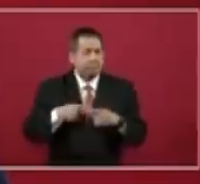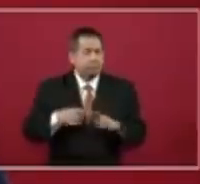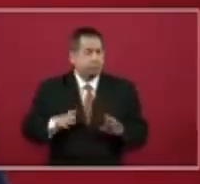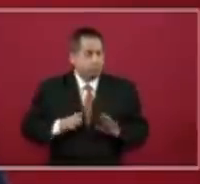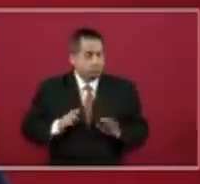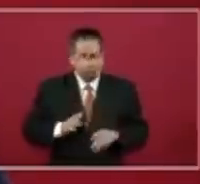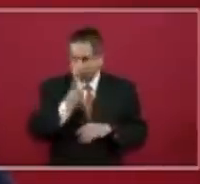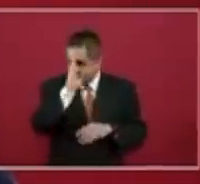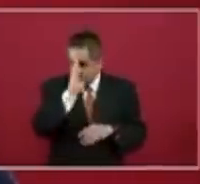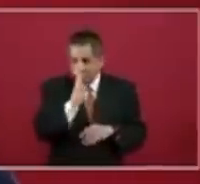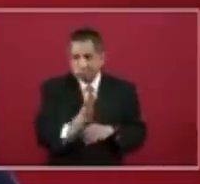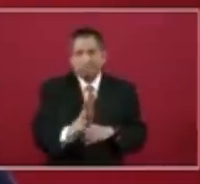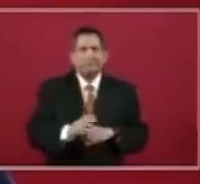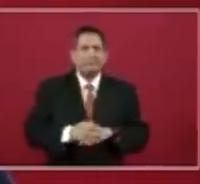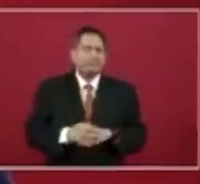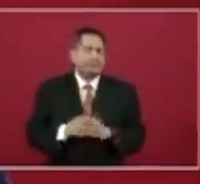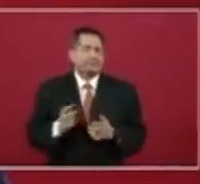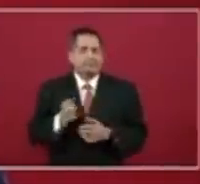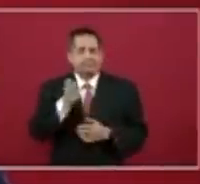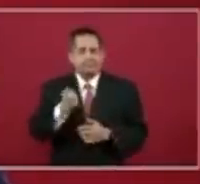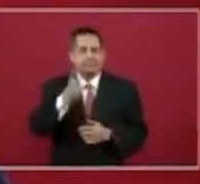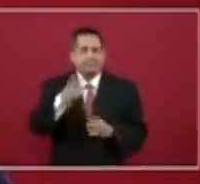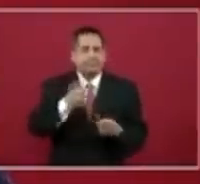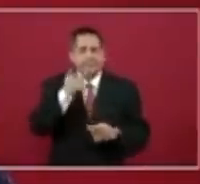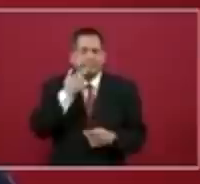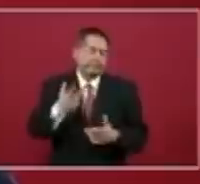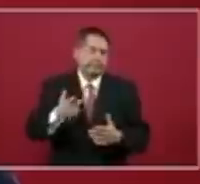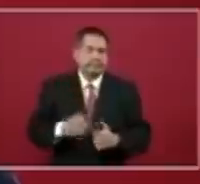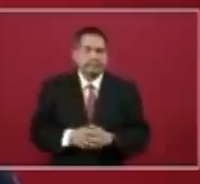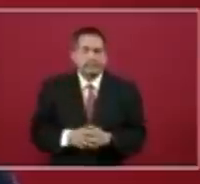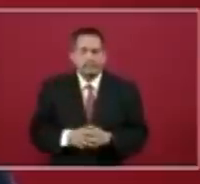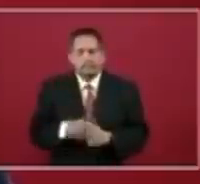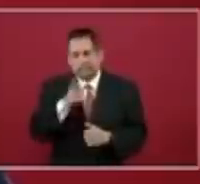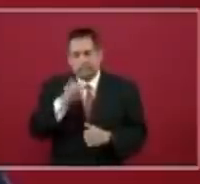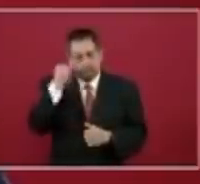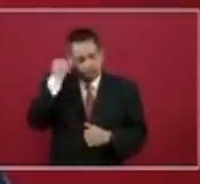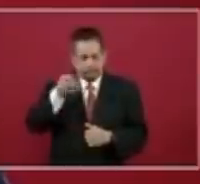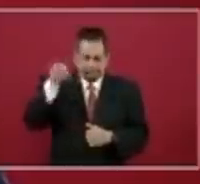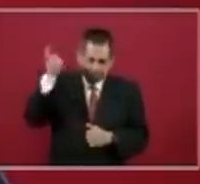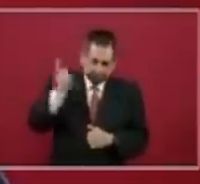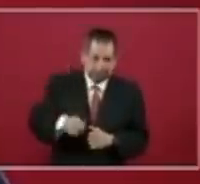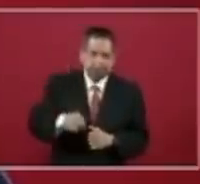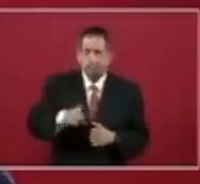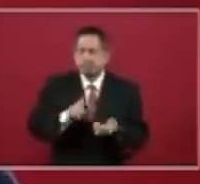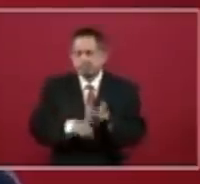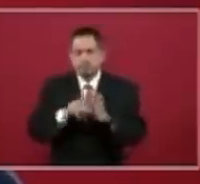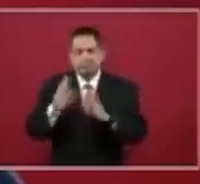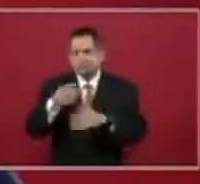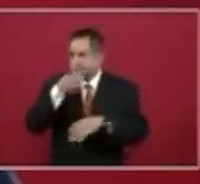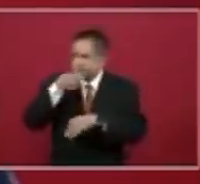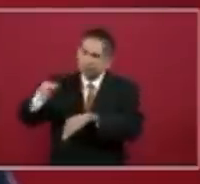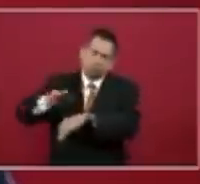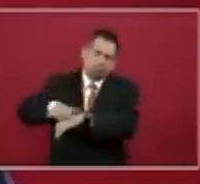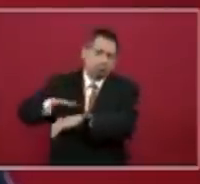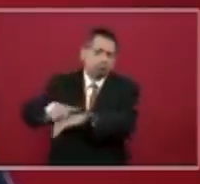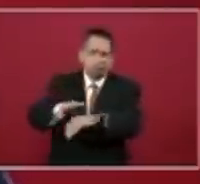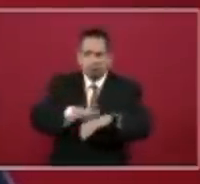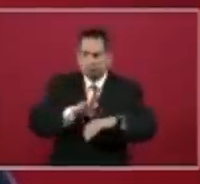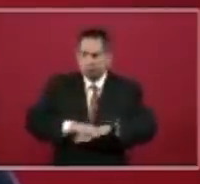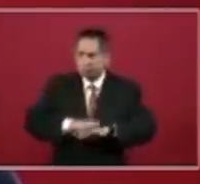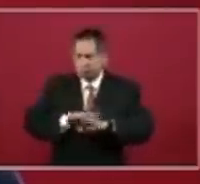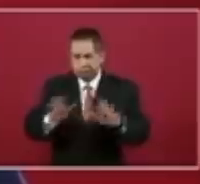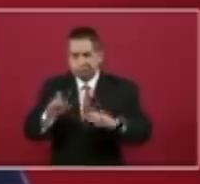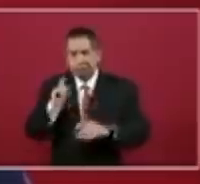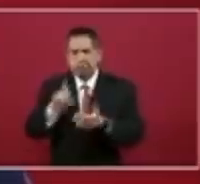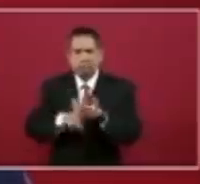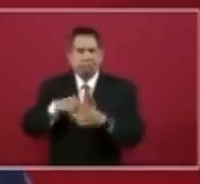beneficiarios. Entonces, eso es lo mejor. Esa es la instrucción que tienen ya en